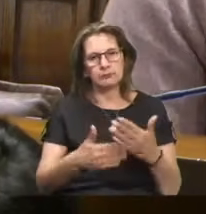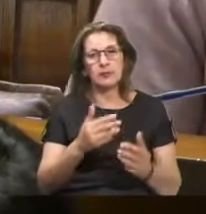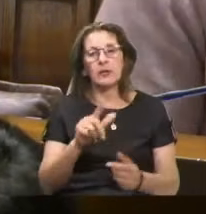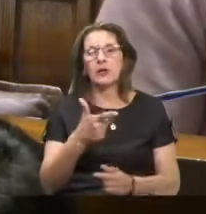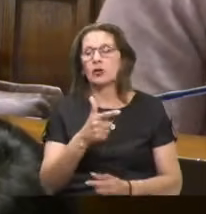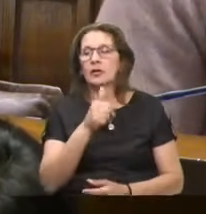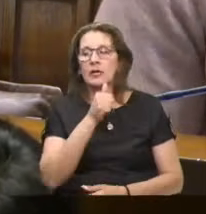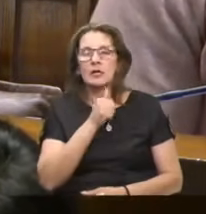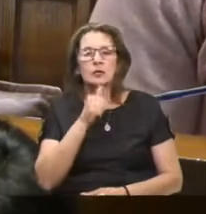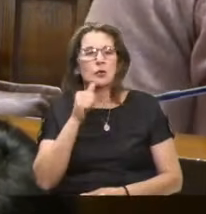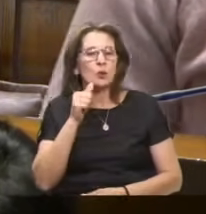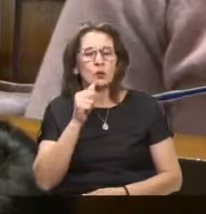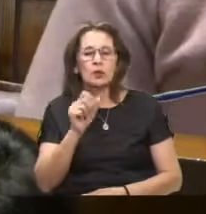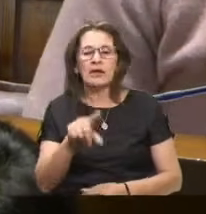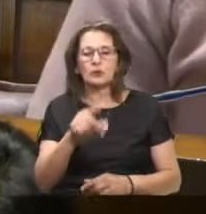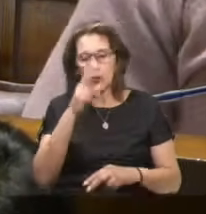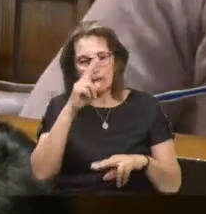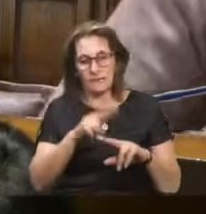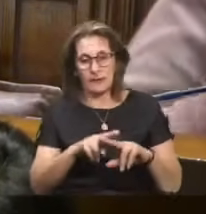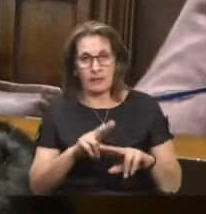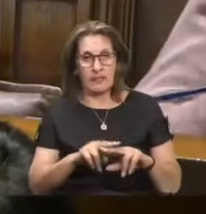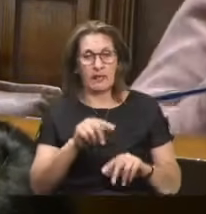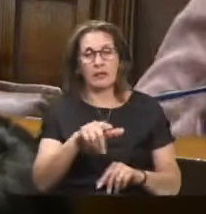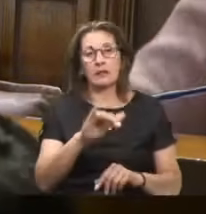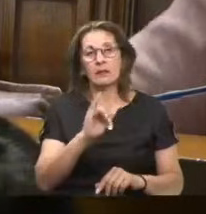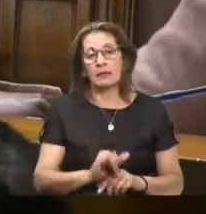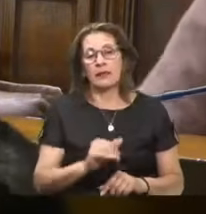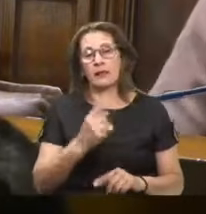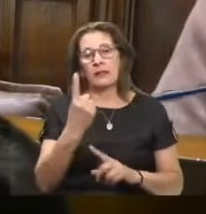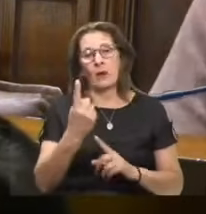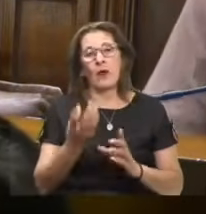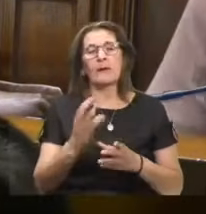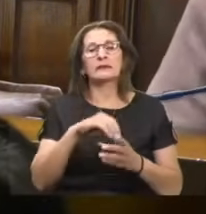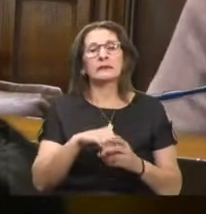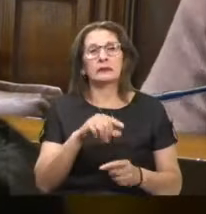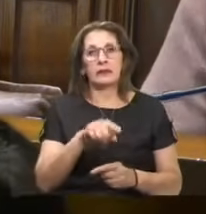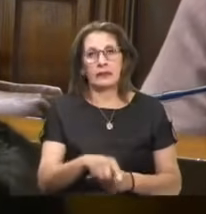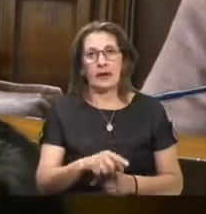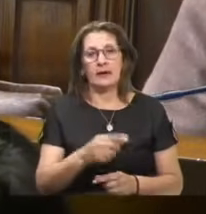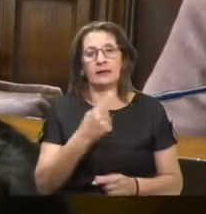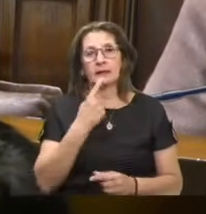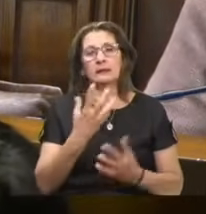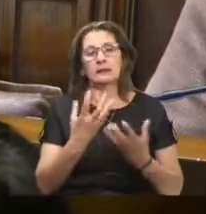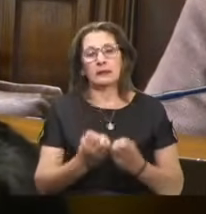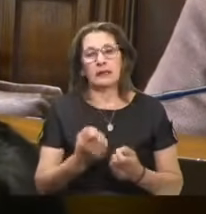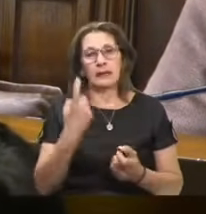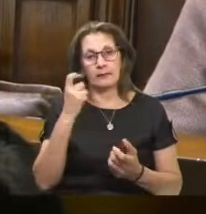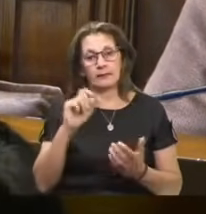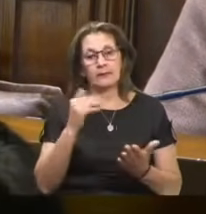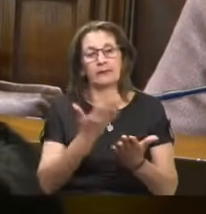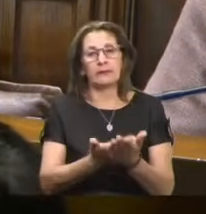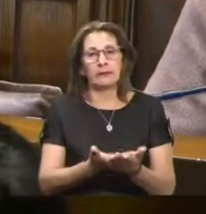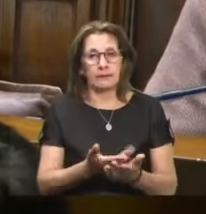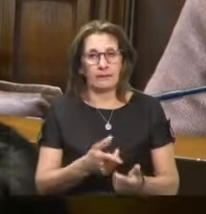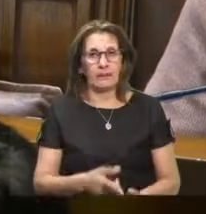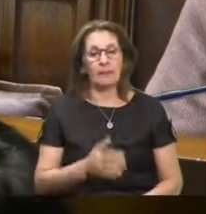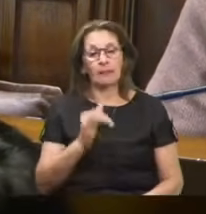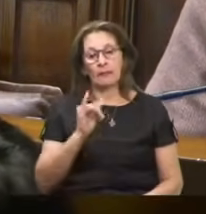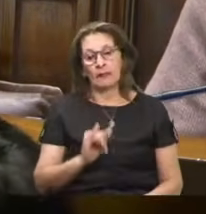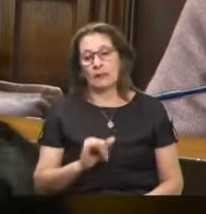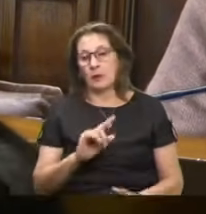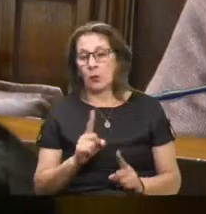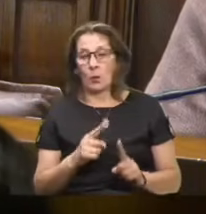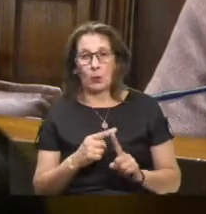su patología y desde una perspectiva más integral se intenta aportar luz. Si bien no